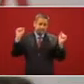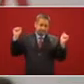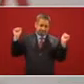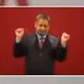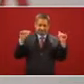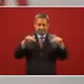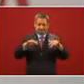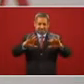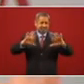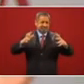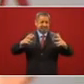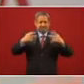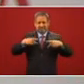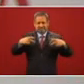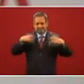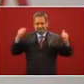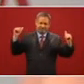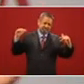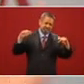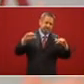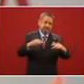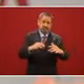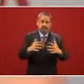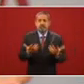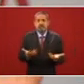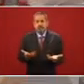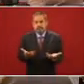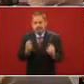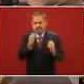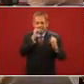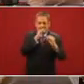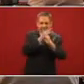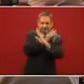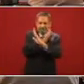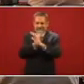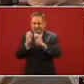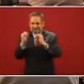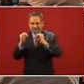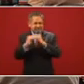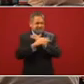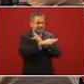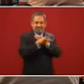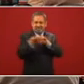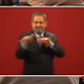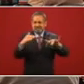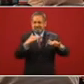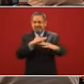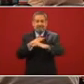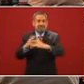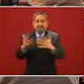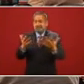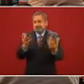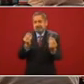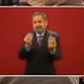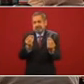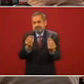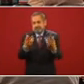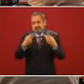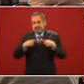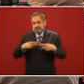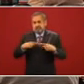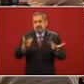masiva, la eficiencia con que se transmite a la congregación masiva depende del número de